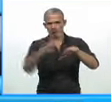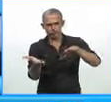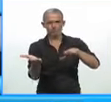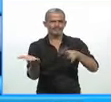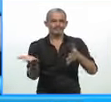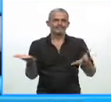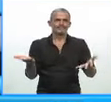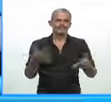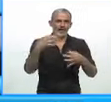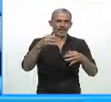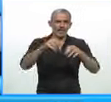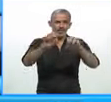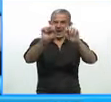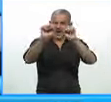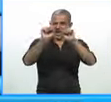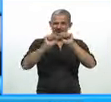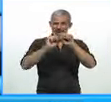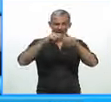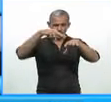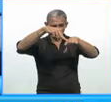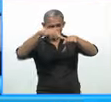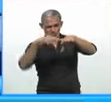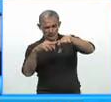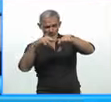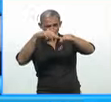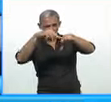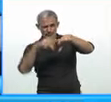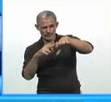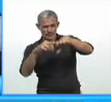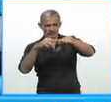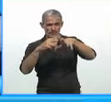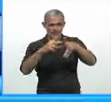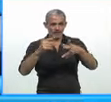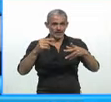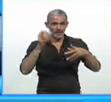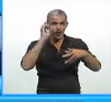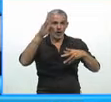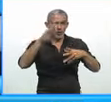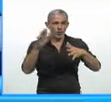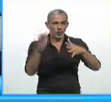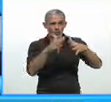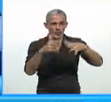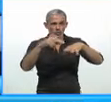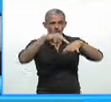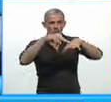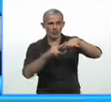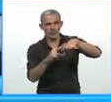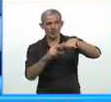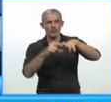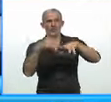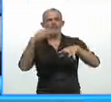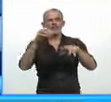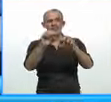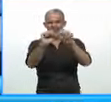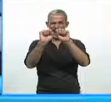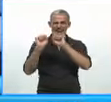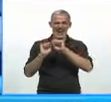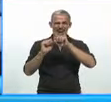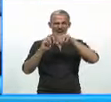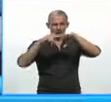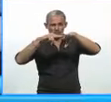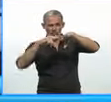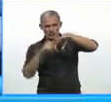termina colgadito así agarrado, ¿no? Y nos pasó muchas veces estar entrando al club que el viento cambia muchísimo. Claro. Y te tumbás ahí, adelante de